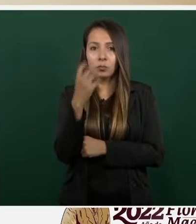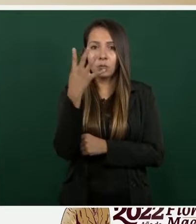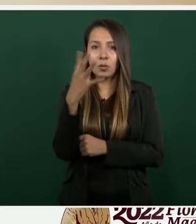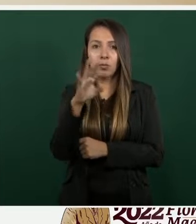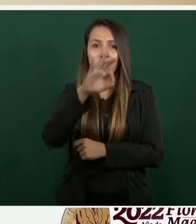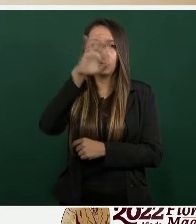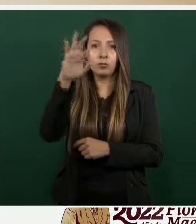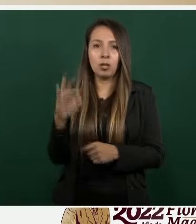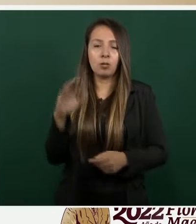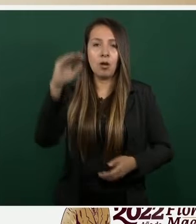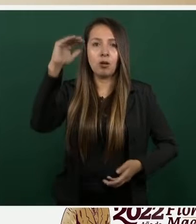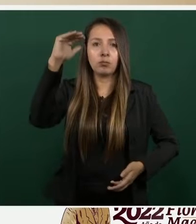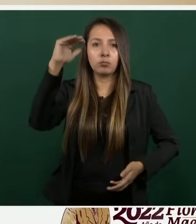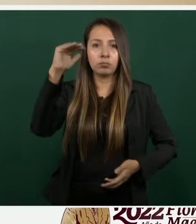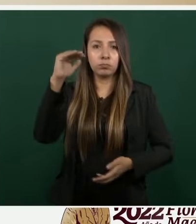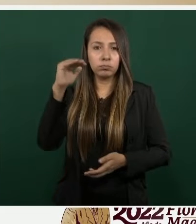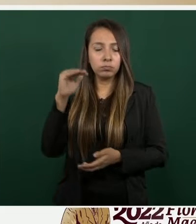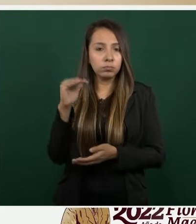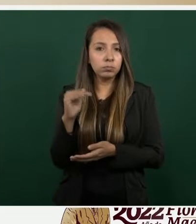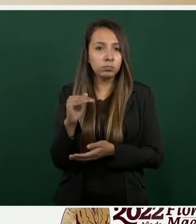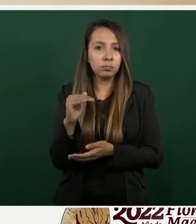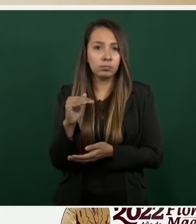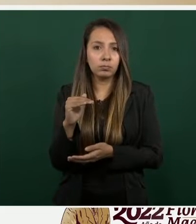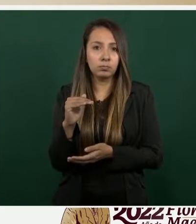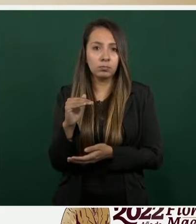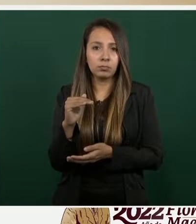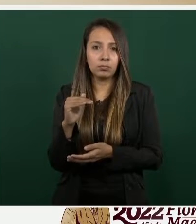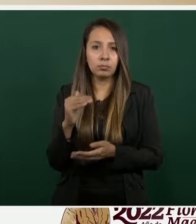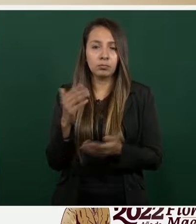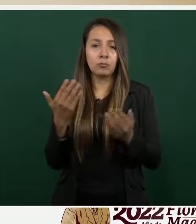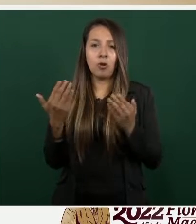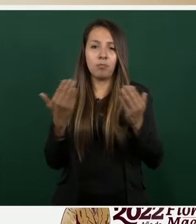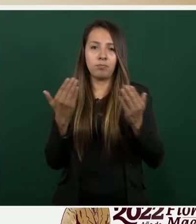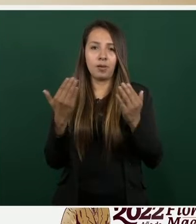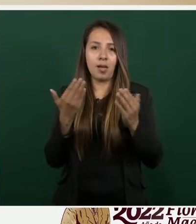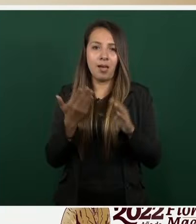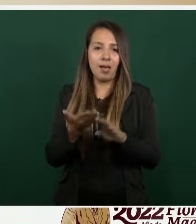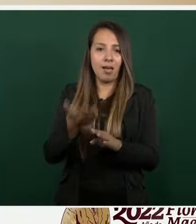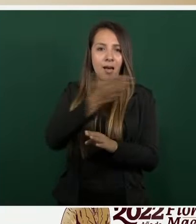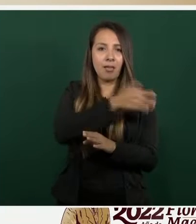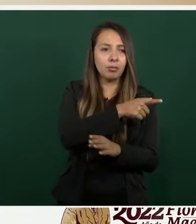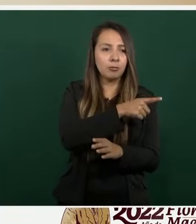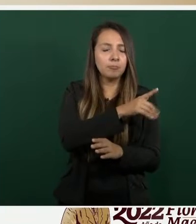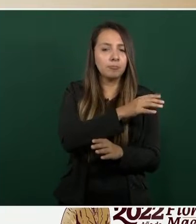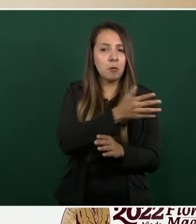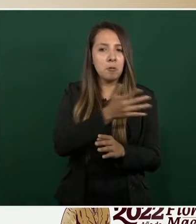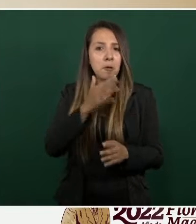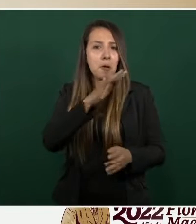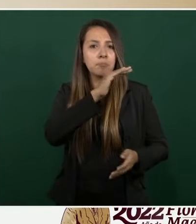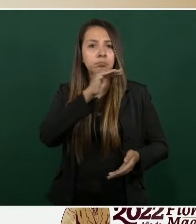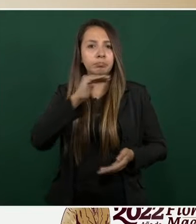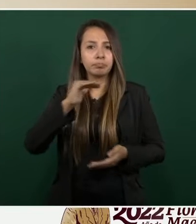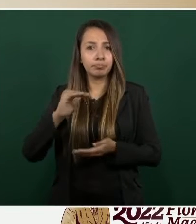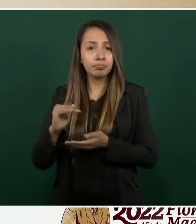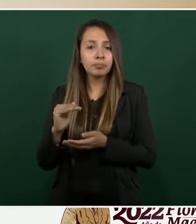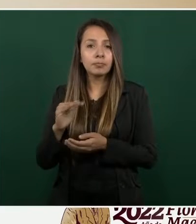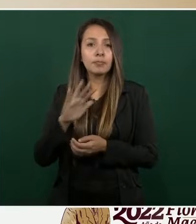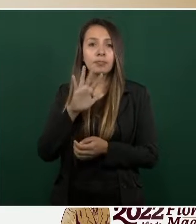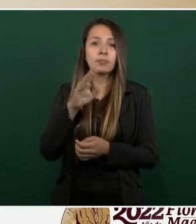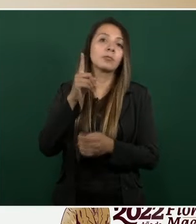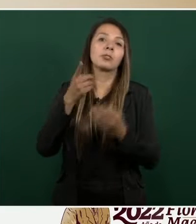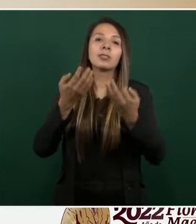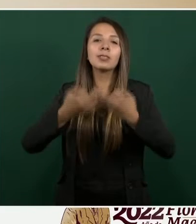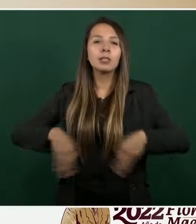23.4% en comparación con el inicio de la administración. Adelante. Muy importante